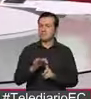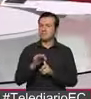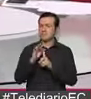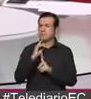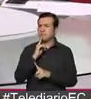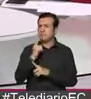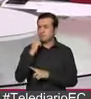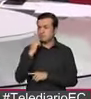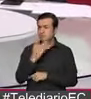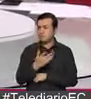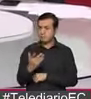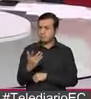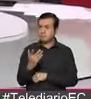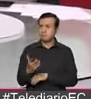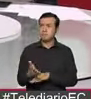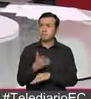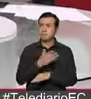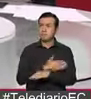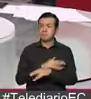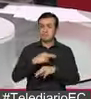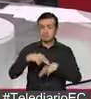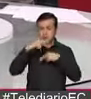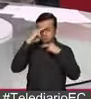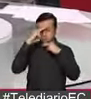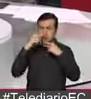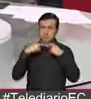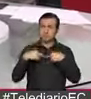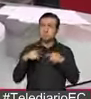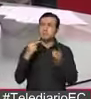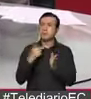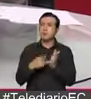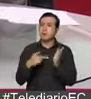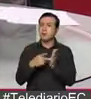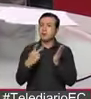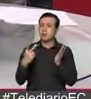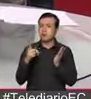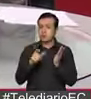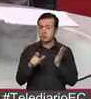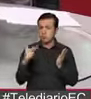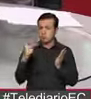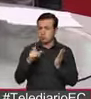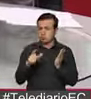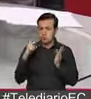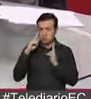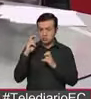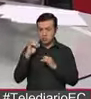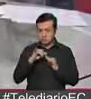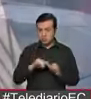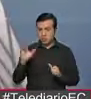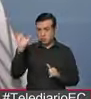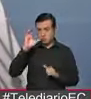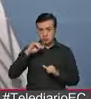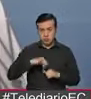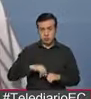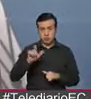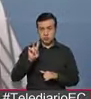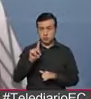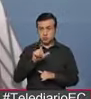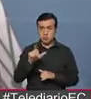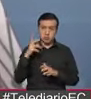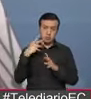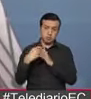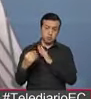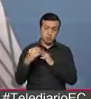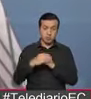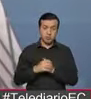antes esta noticia básicamente que sucedió con estas dos personas todavía siguen las investigaciones las búsquedas las dos personas que vieron no vamos